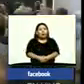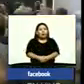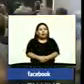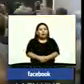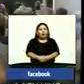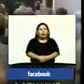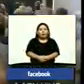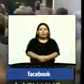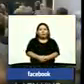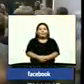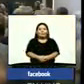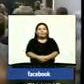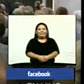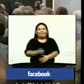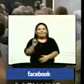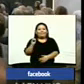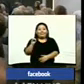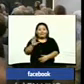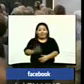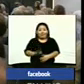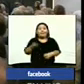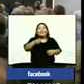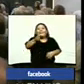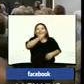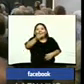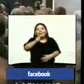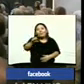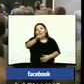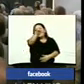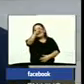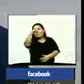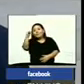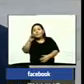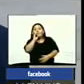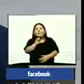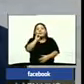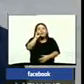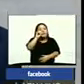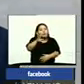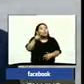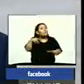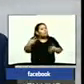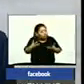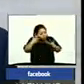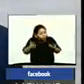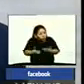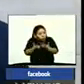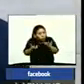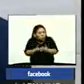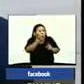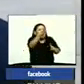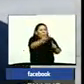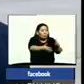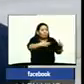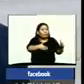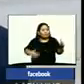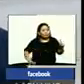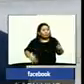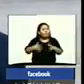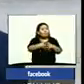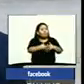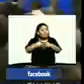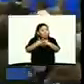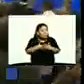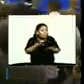En Noticias Internacionales le contamos cómo avanzan las investigaciones contra el presidente estadounidense Donald Trump, quien